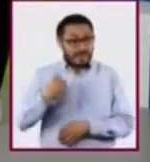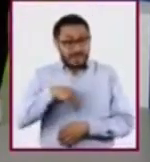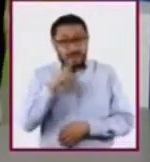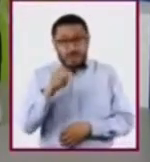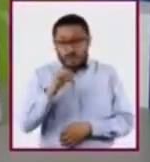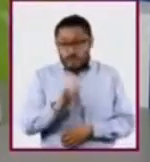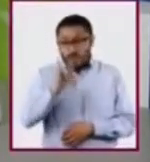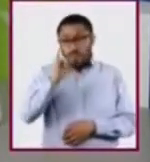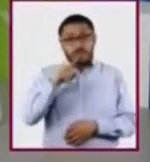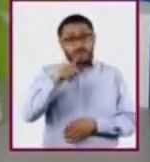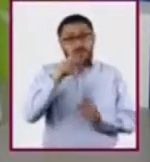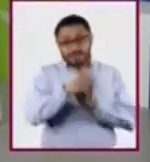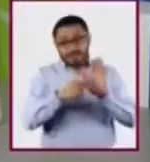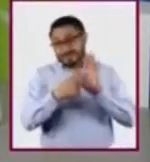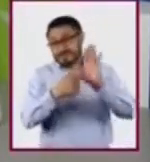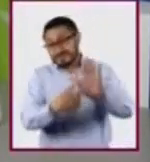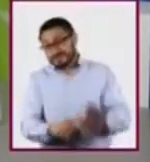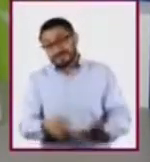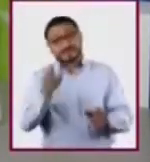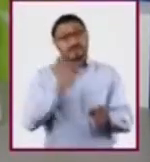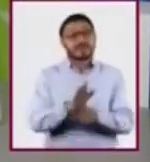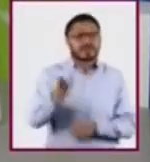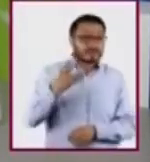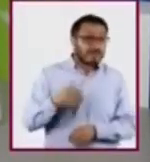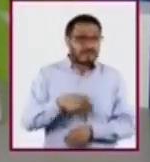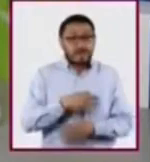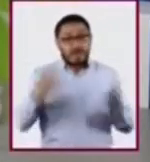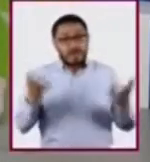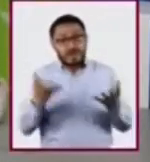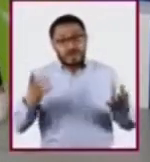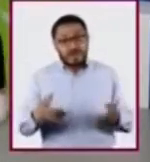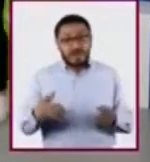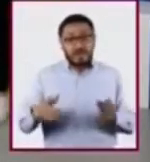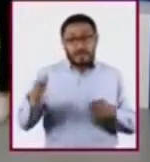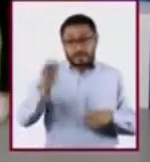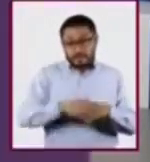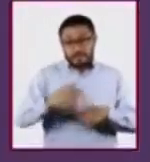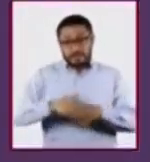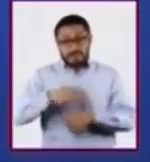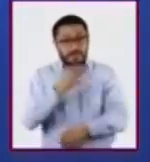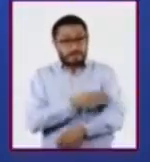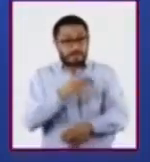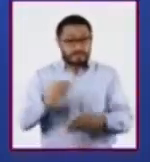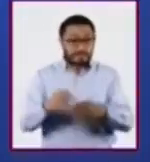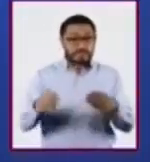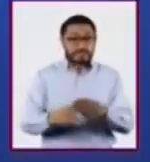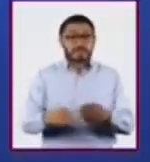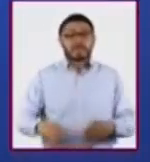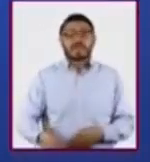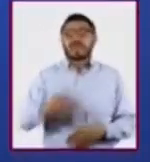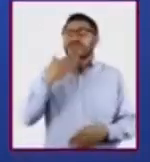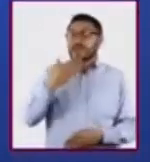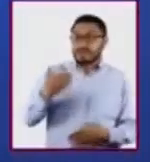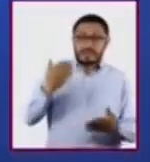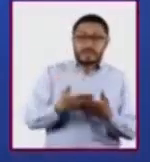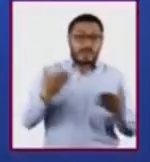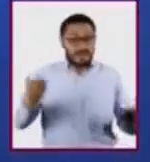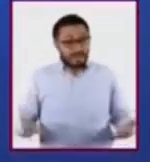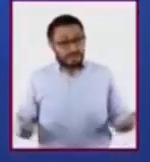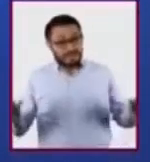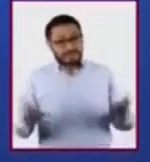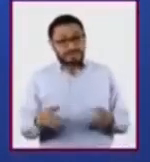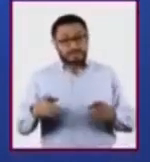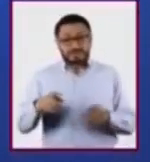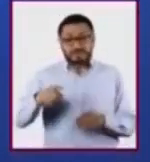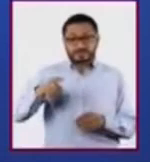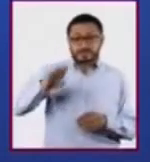vamos a ver el siguiente video, donde veremos cómo elaborar nuestro siguiente material. Muy bien, ahora vamos a elaborar nuestro